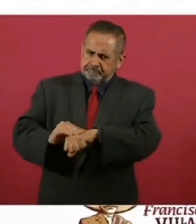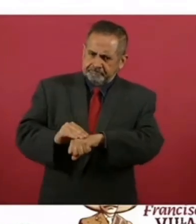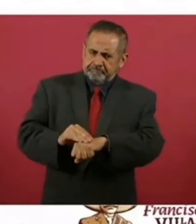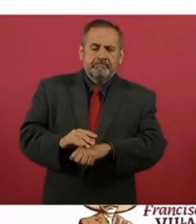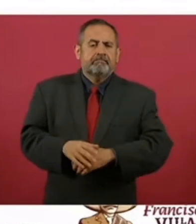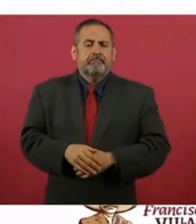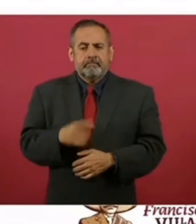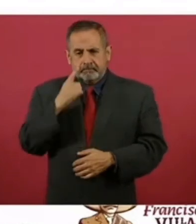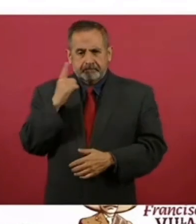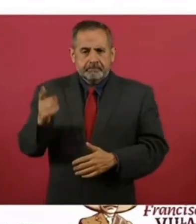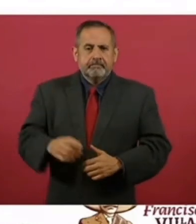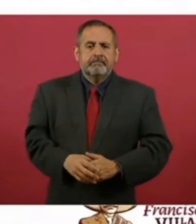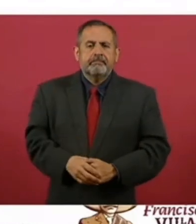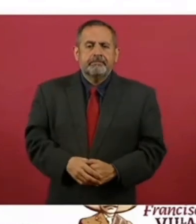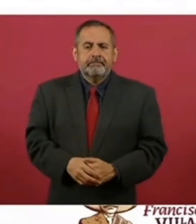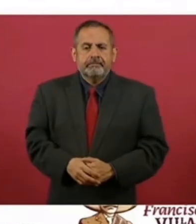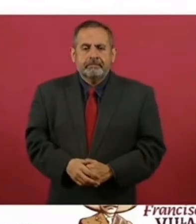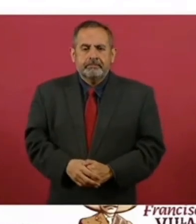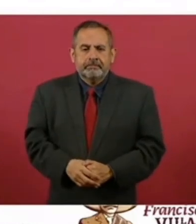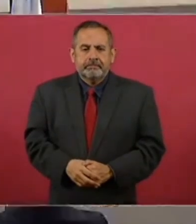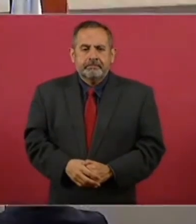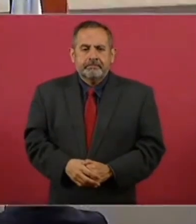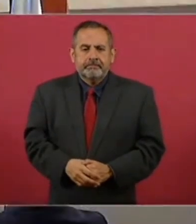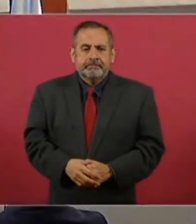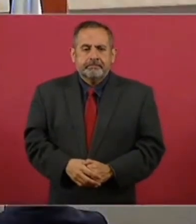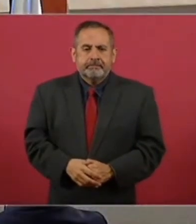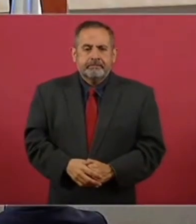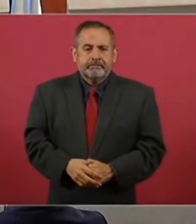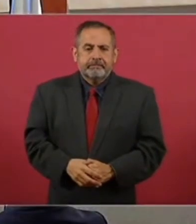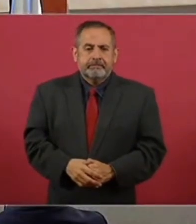El informe, miren cómo estamos.